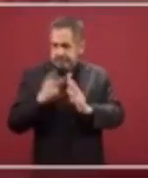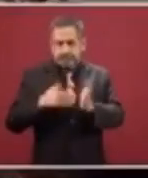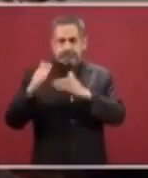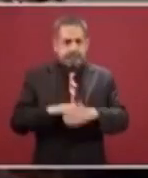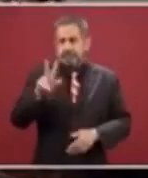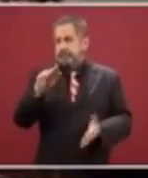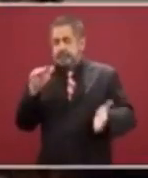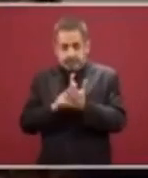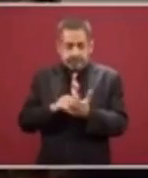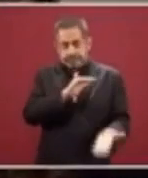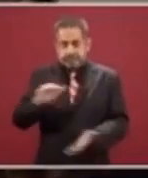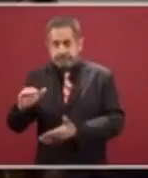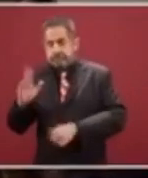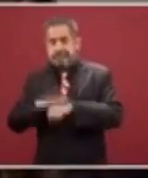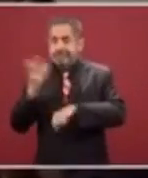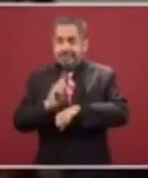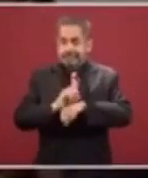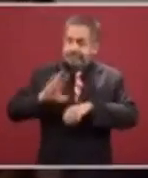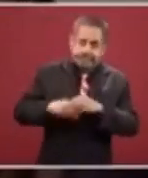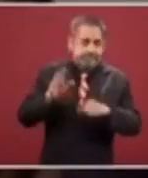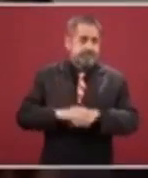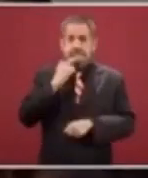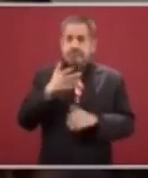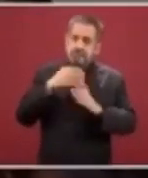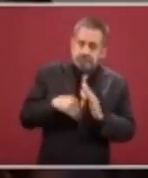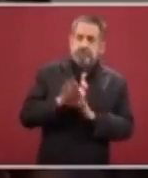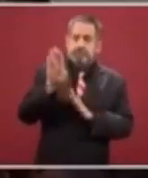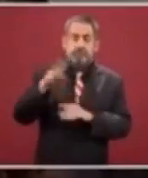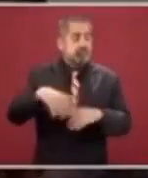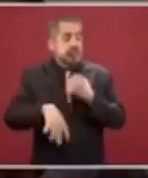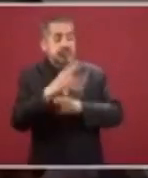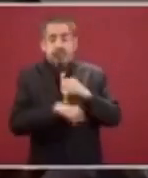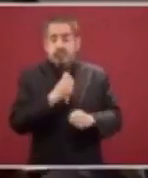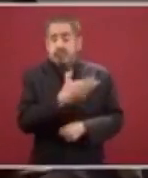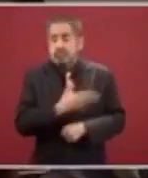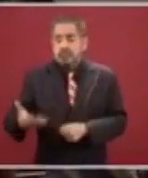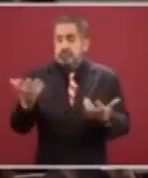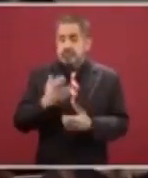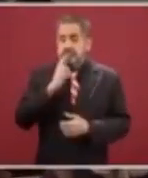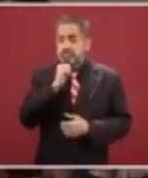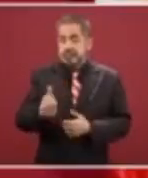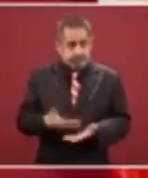diarios adicionales, lo que no se había logrado en 14 años.